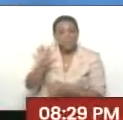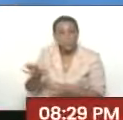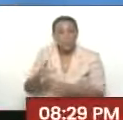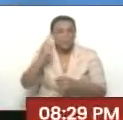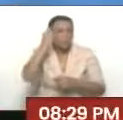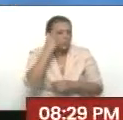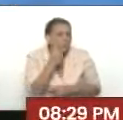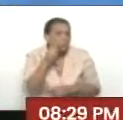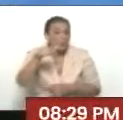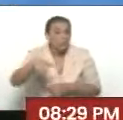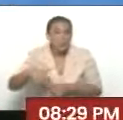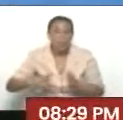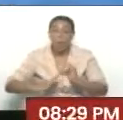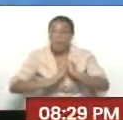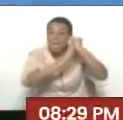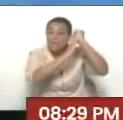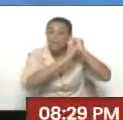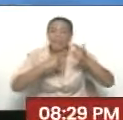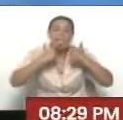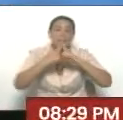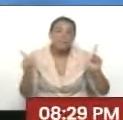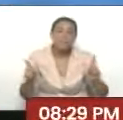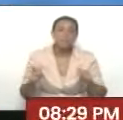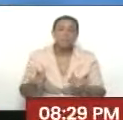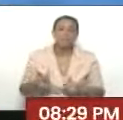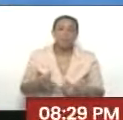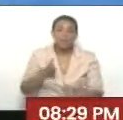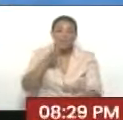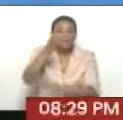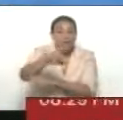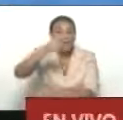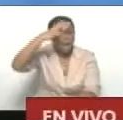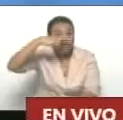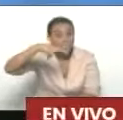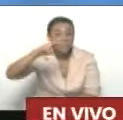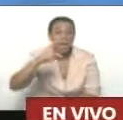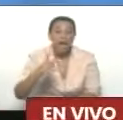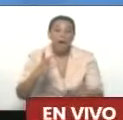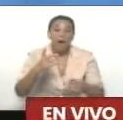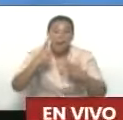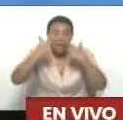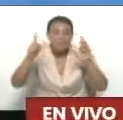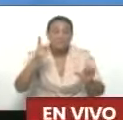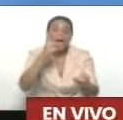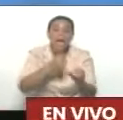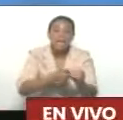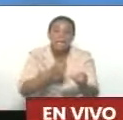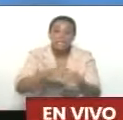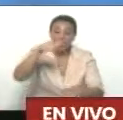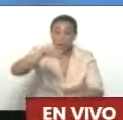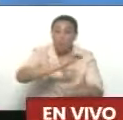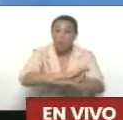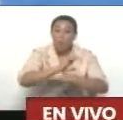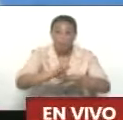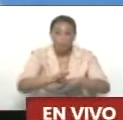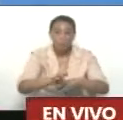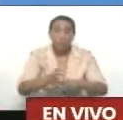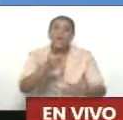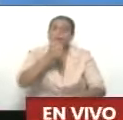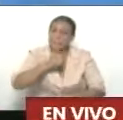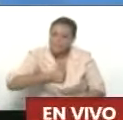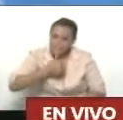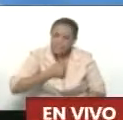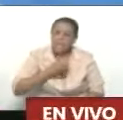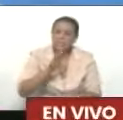Sucre, que llegaron allá a libertar Quito, a libertar lo que hoy es Ecuador. Resiste,